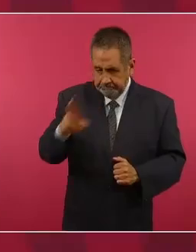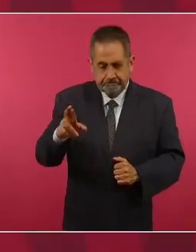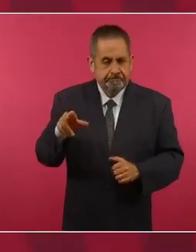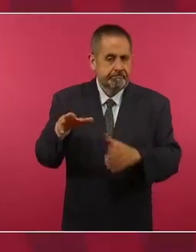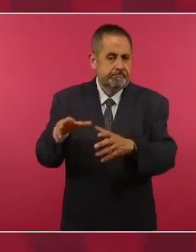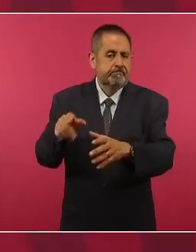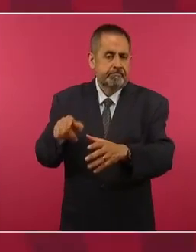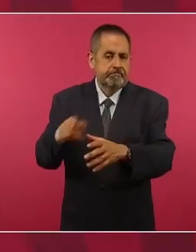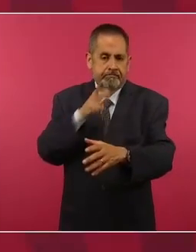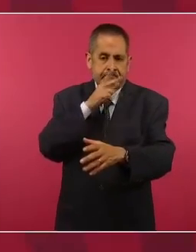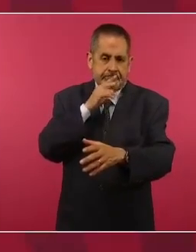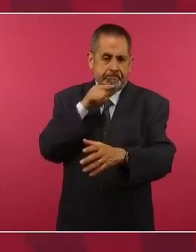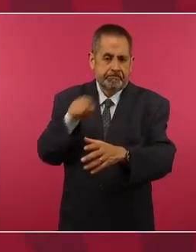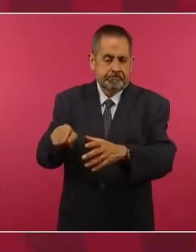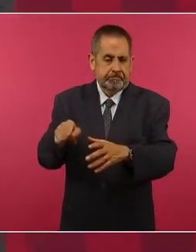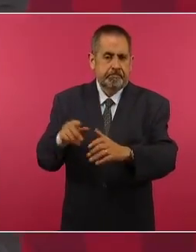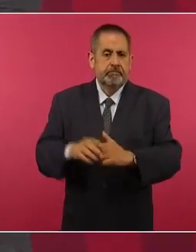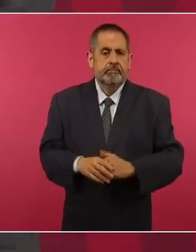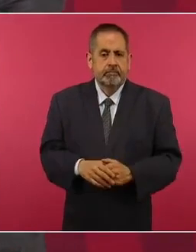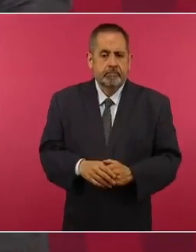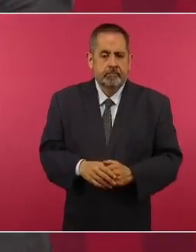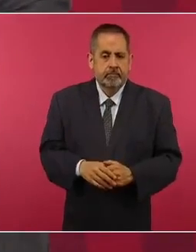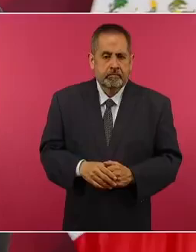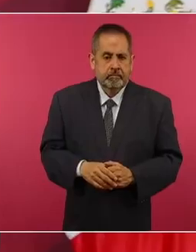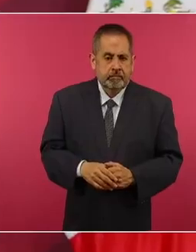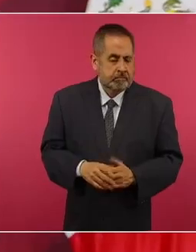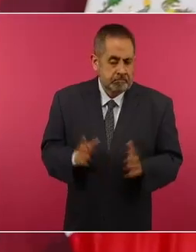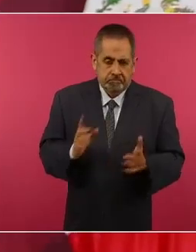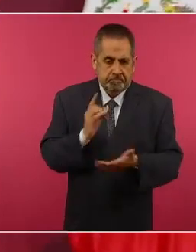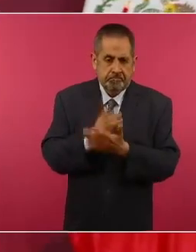a los padres, eso es lo único,